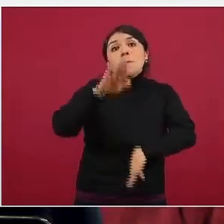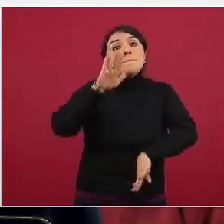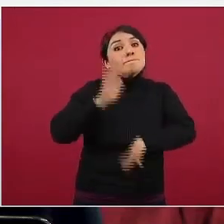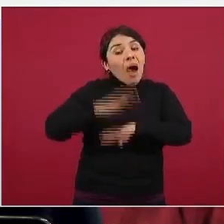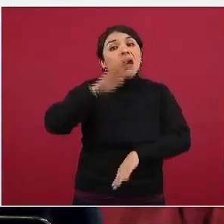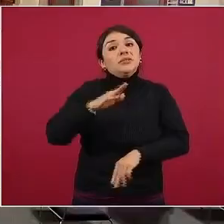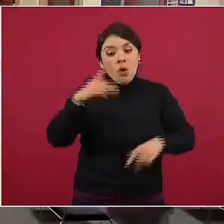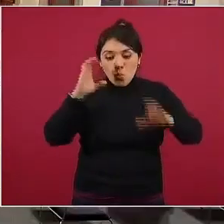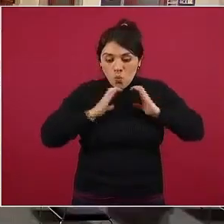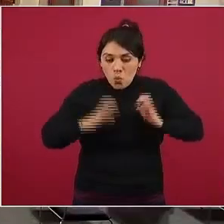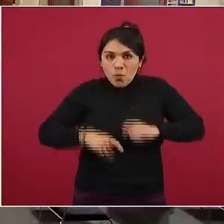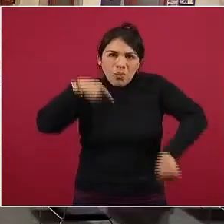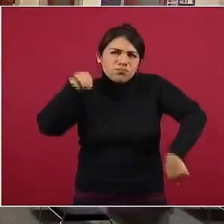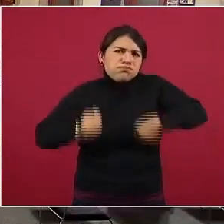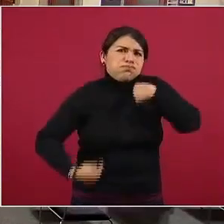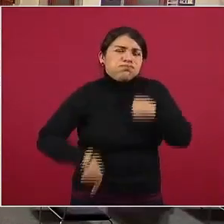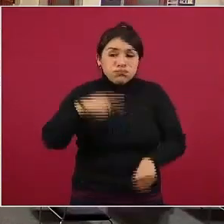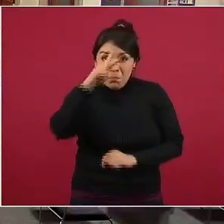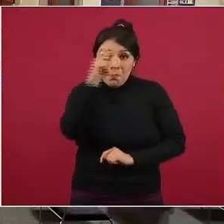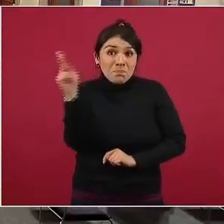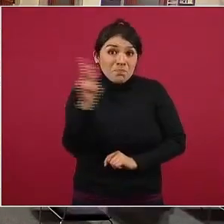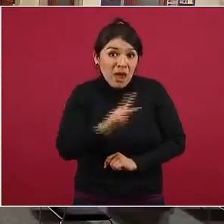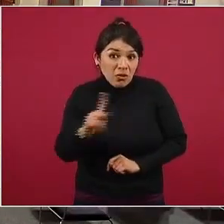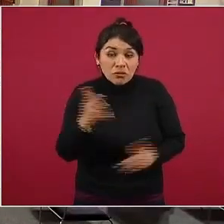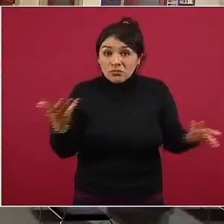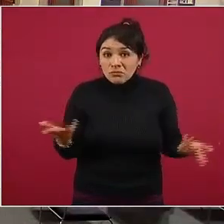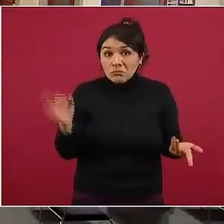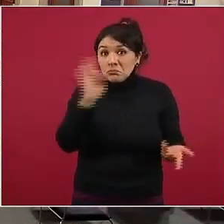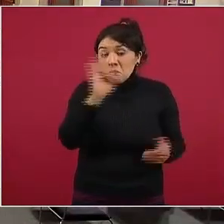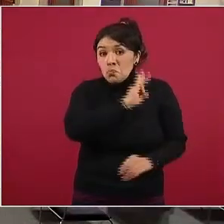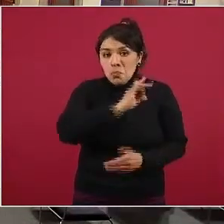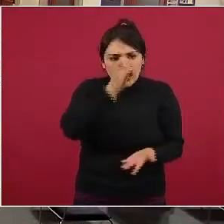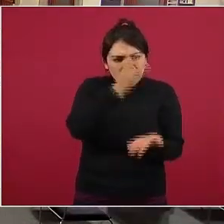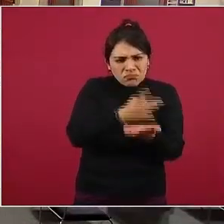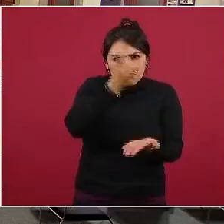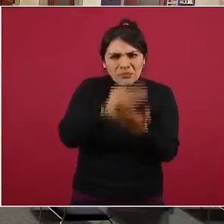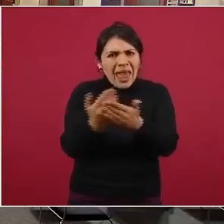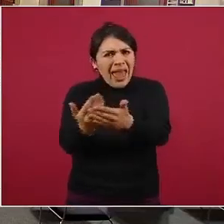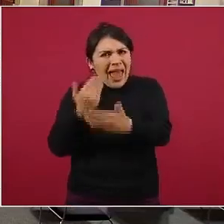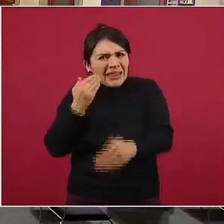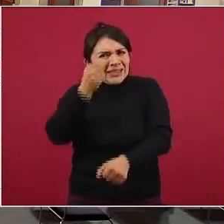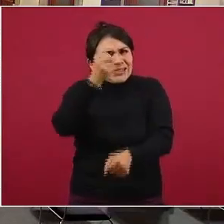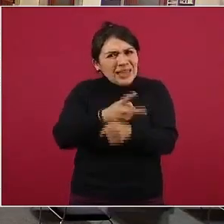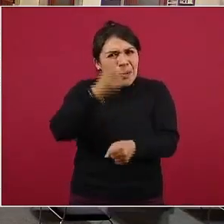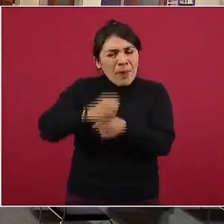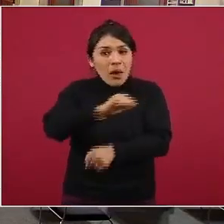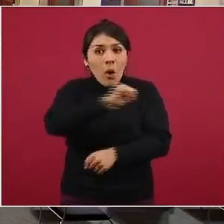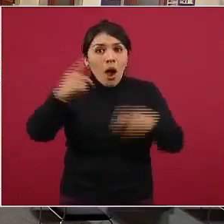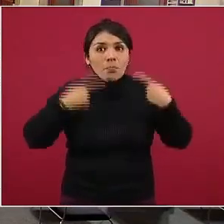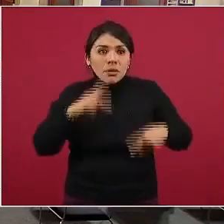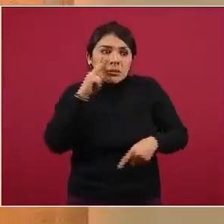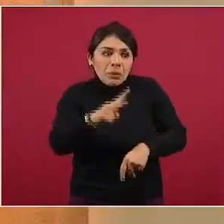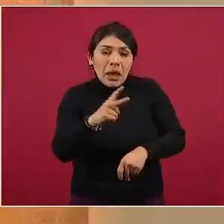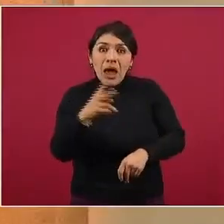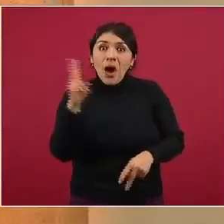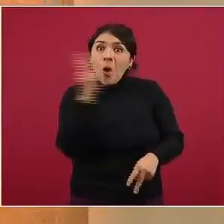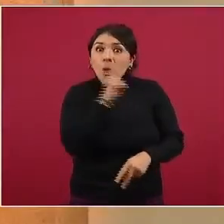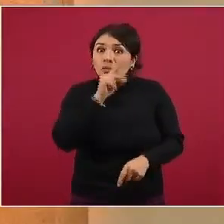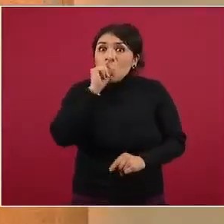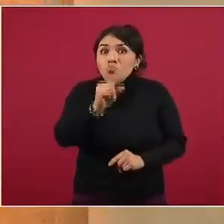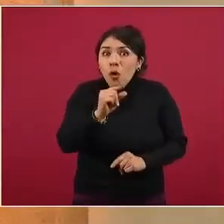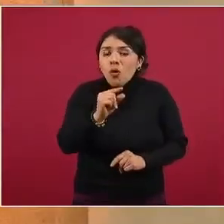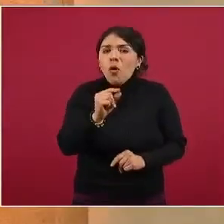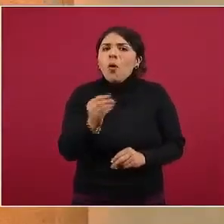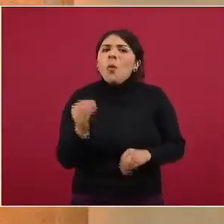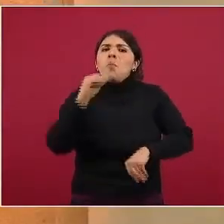esto es muy importante, porque si tenemos la posibilidad de identificar rápidamente a las personas que estén saturando poco, solamente con